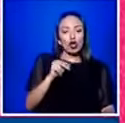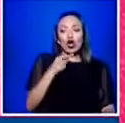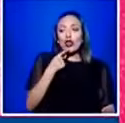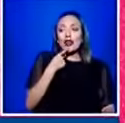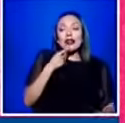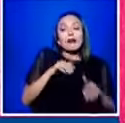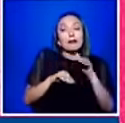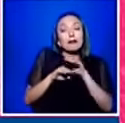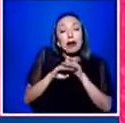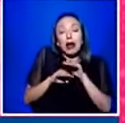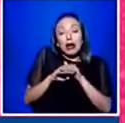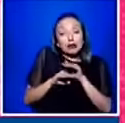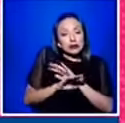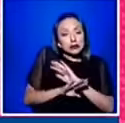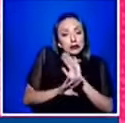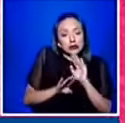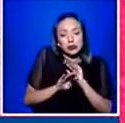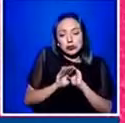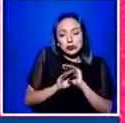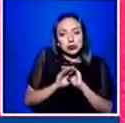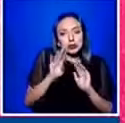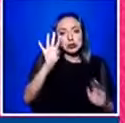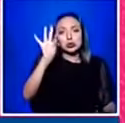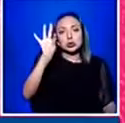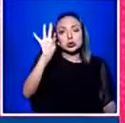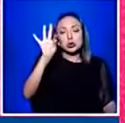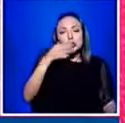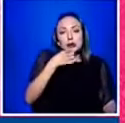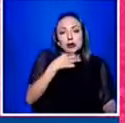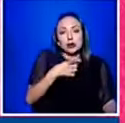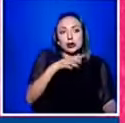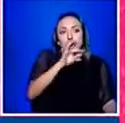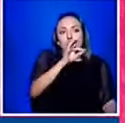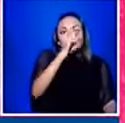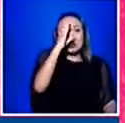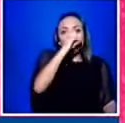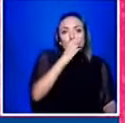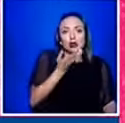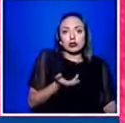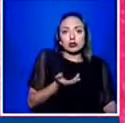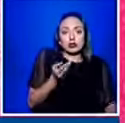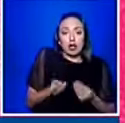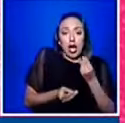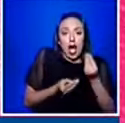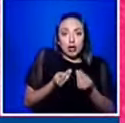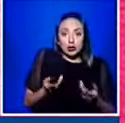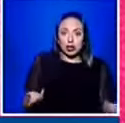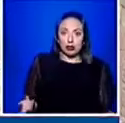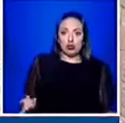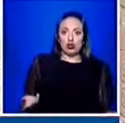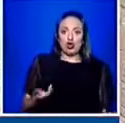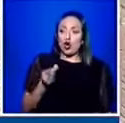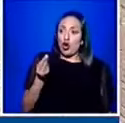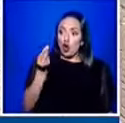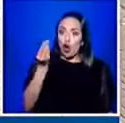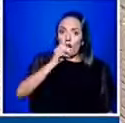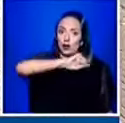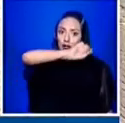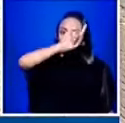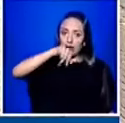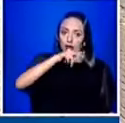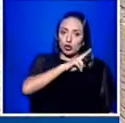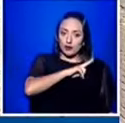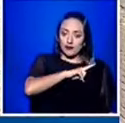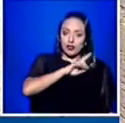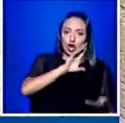aquí de los buses, y han dicho que nos van a dar solo el servicio hasta las 9 de la noche. Hay muchos jóvenes que vienen de las universidades, de